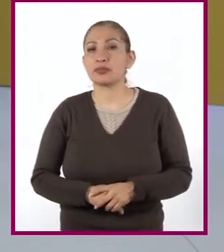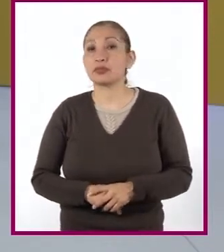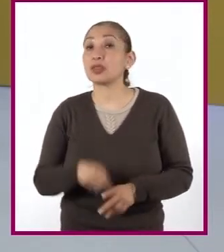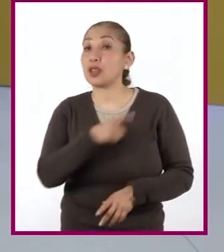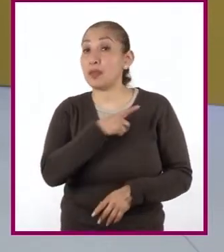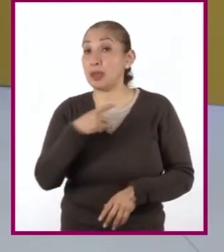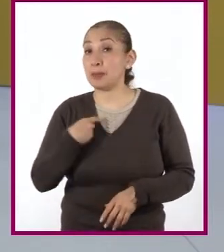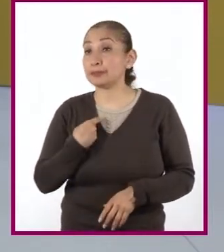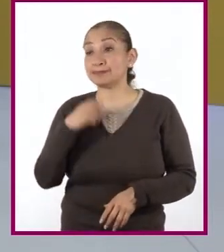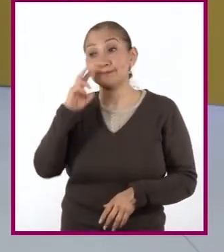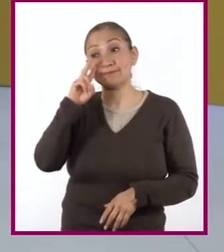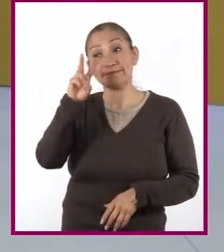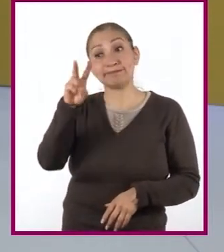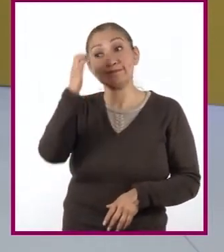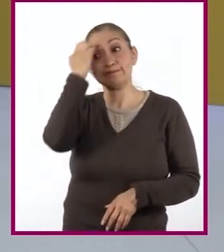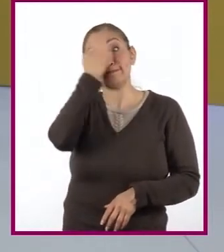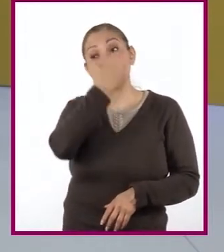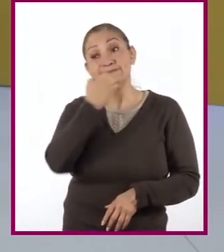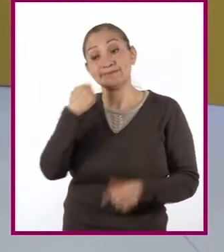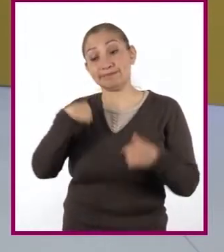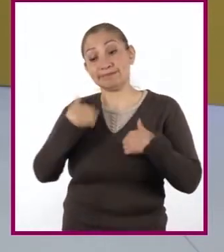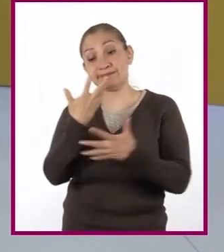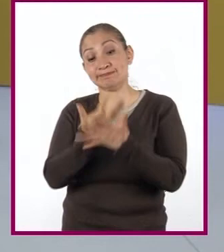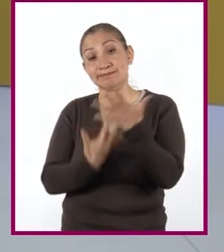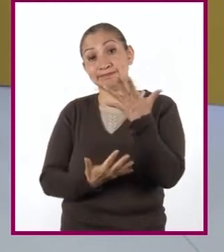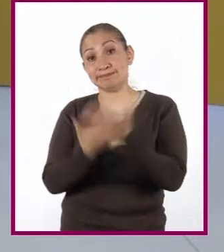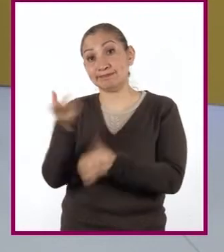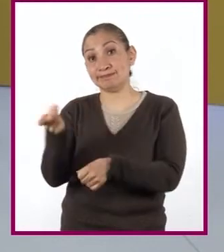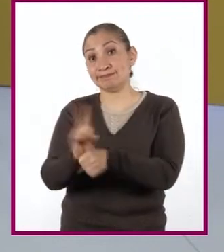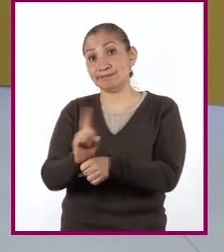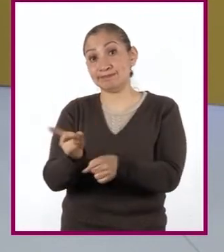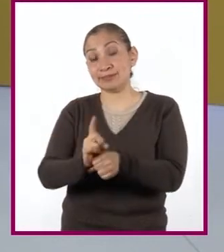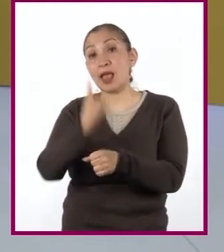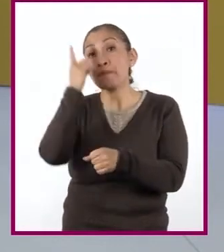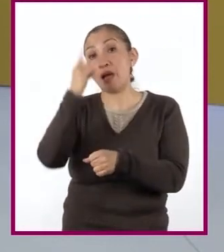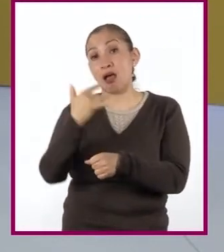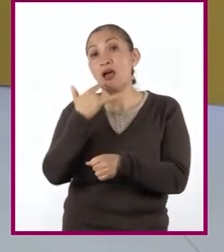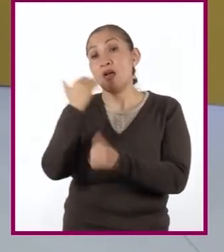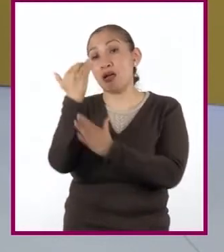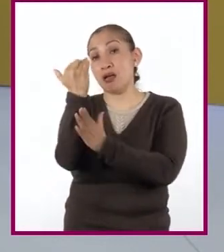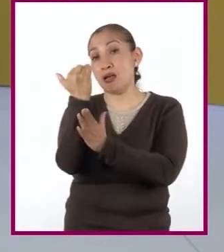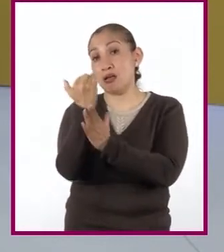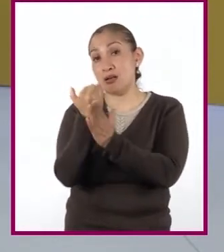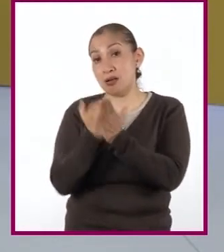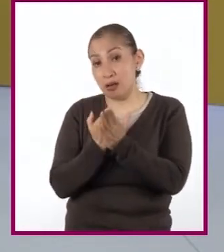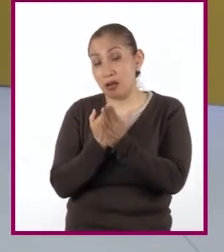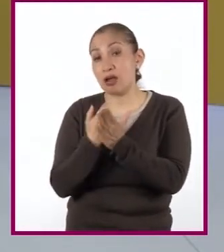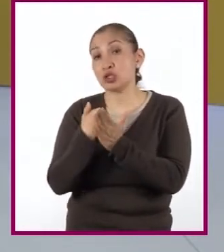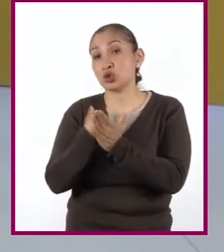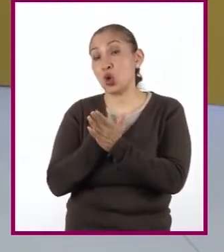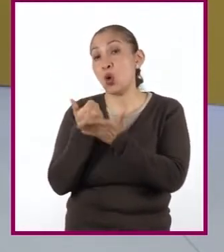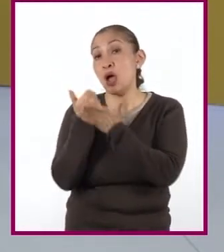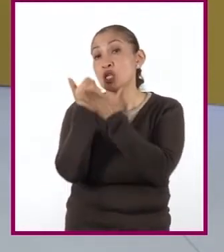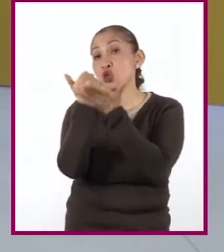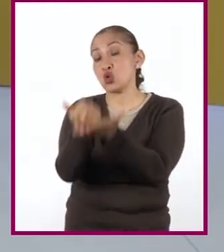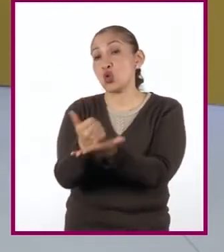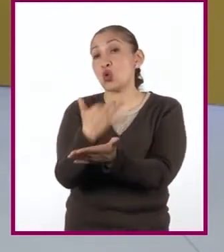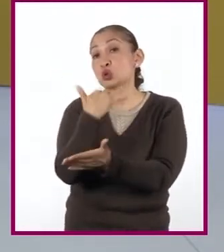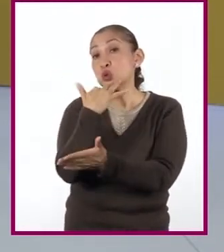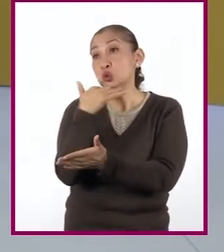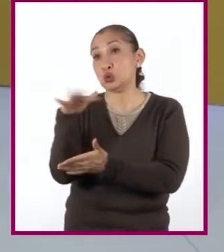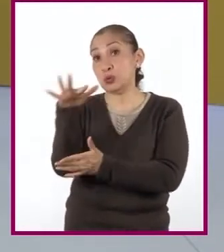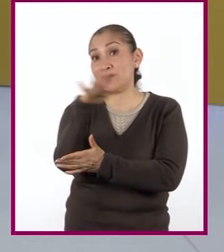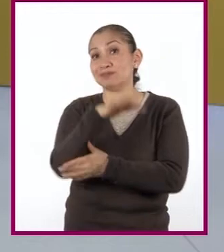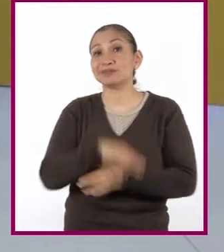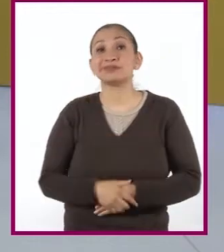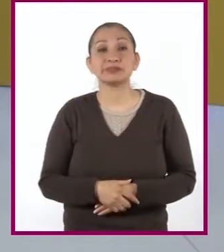Debemos analizar nuestras actividades diarias para tratar de disminuir nuestra contribución a la